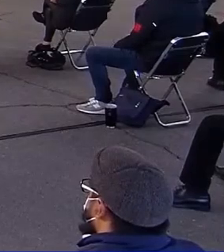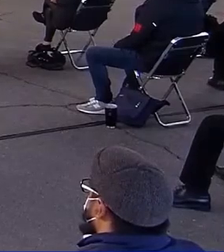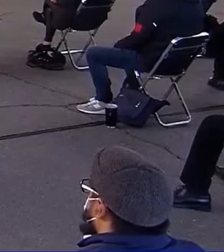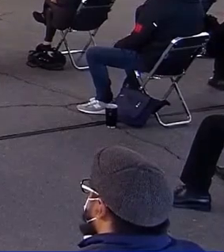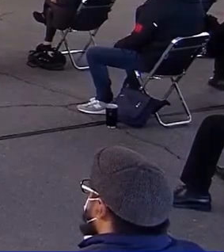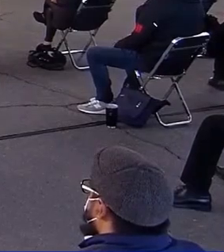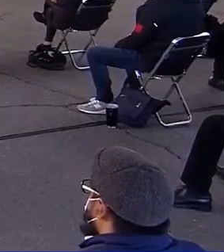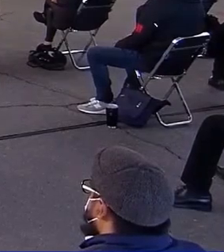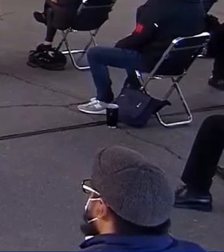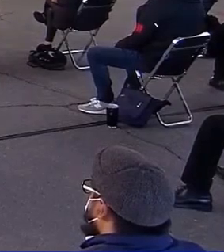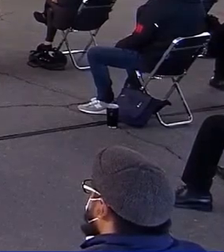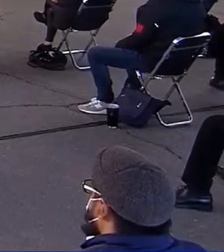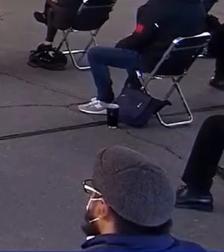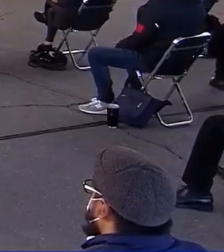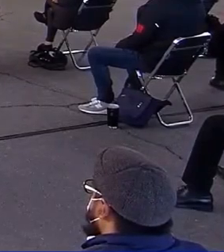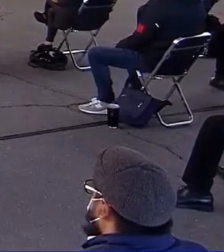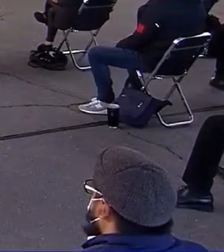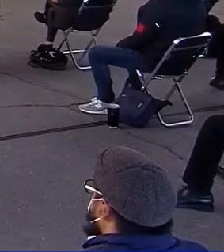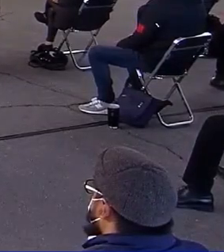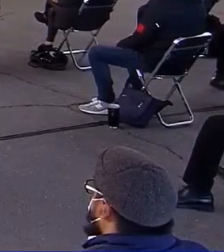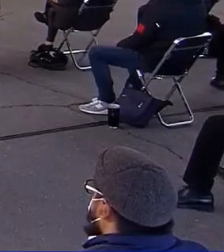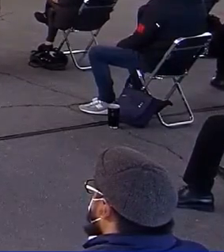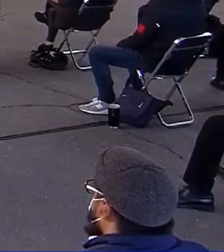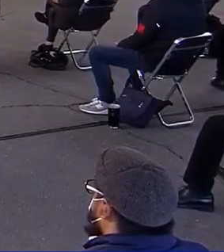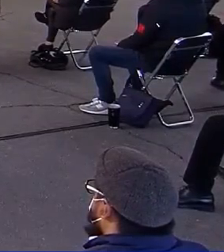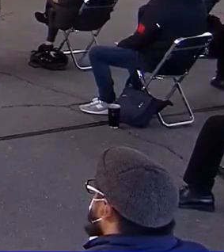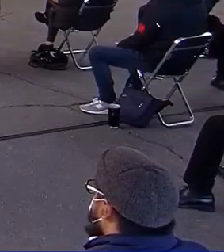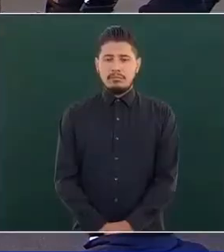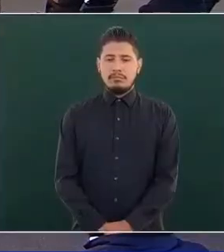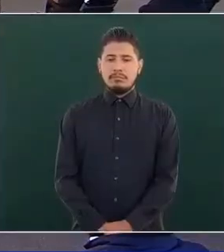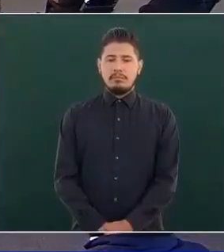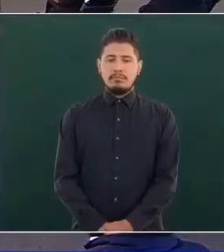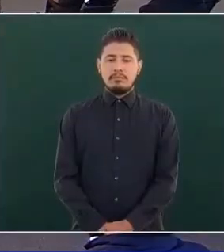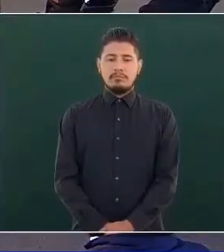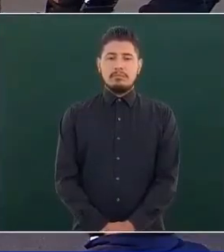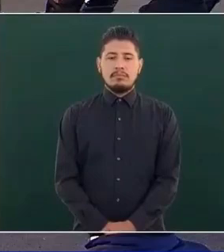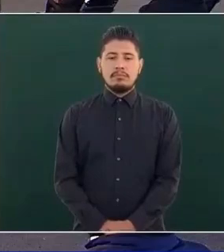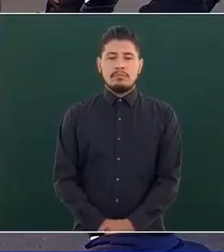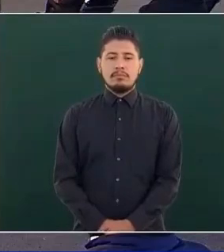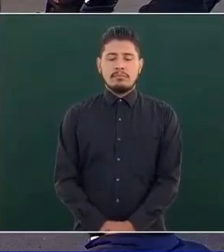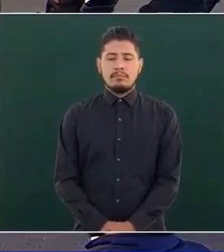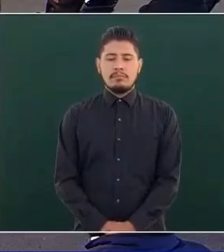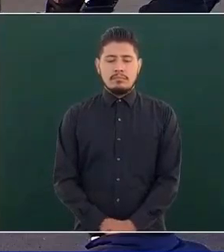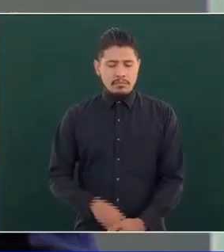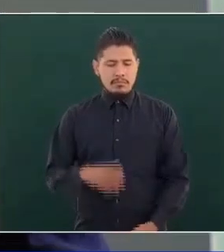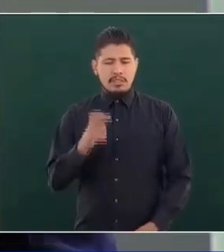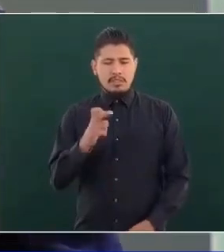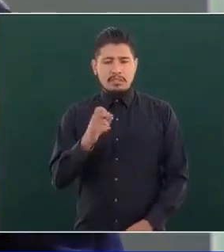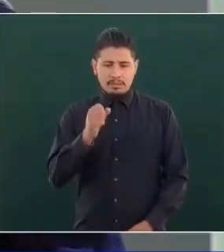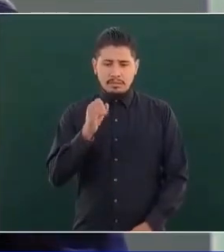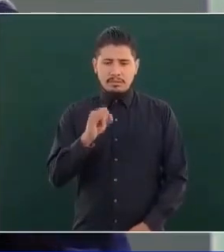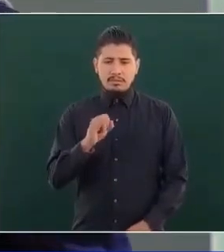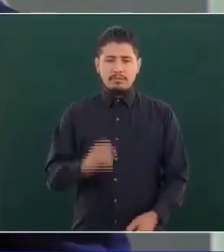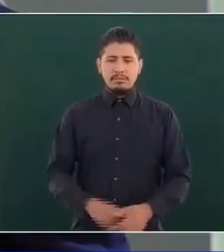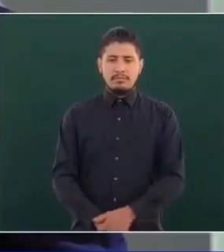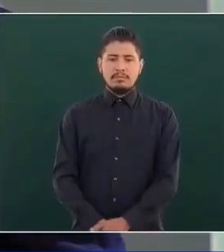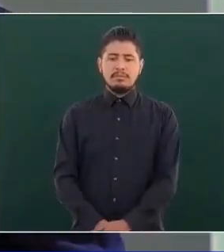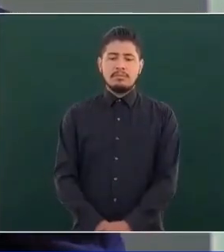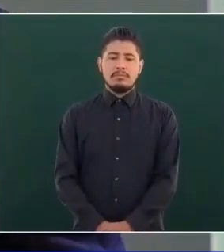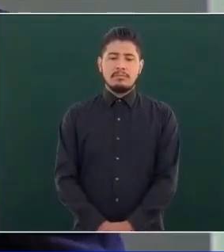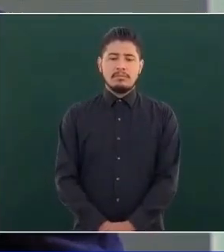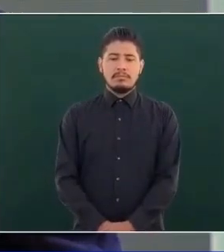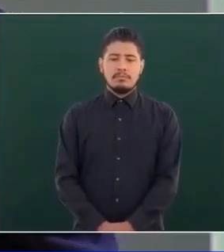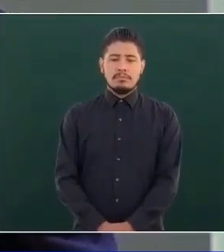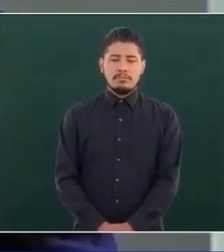lo básico y también lo no tan básico, pues entonces sí,